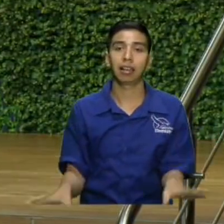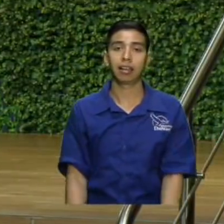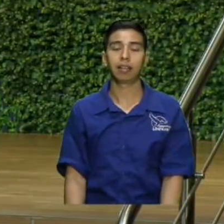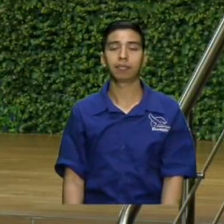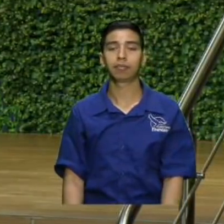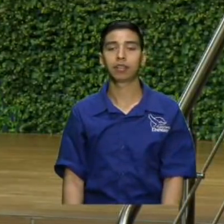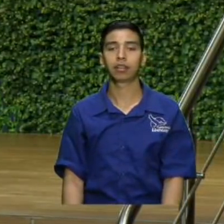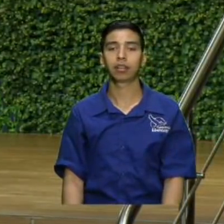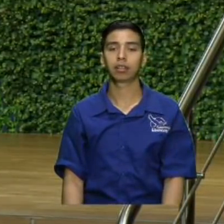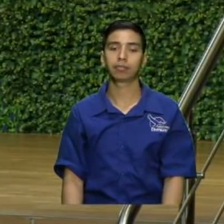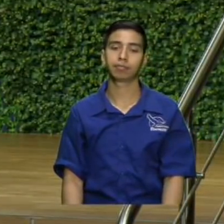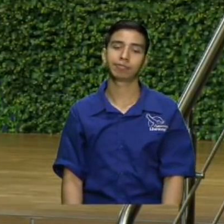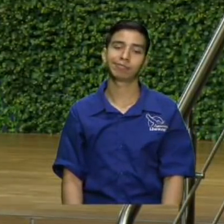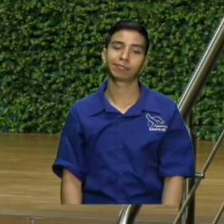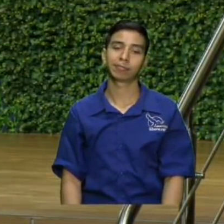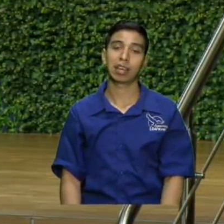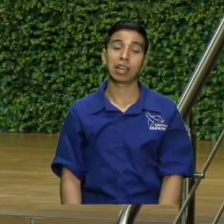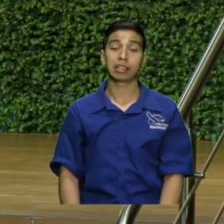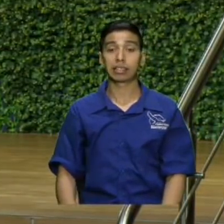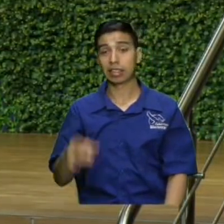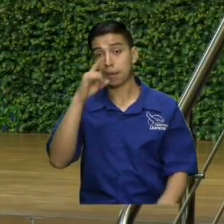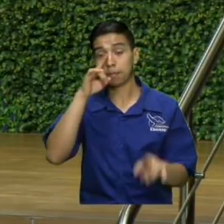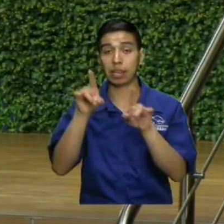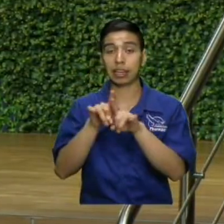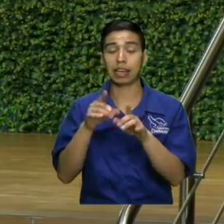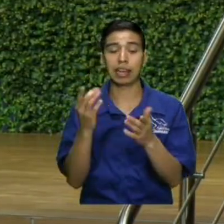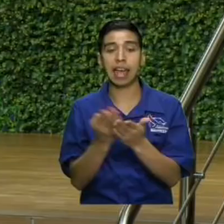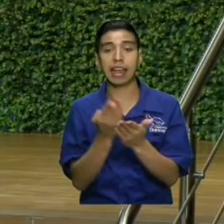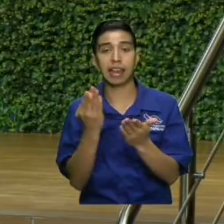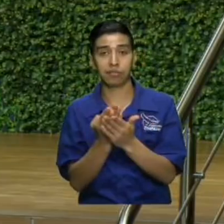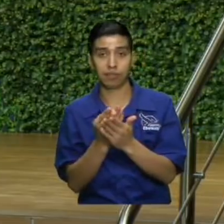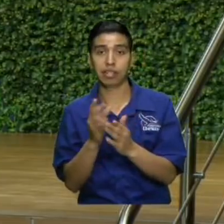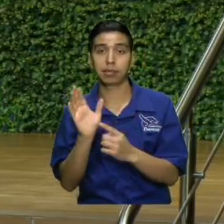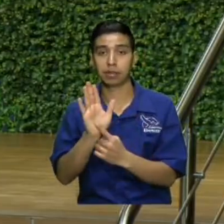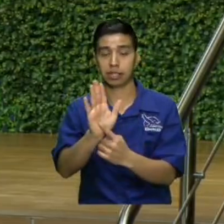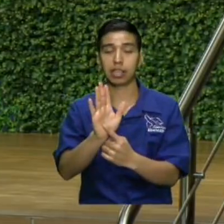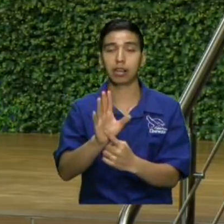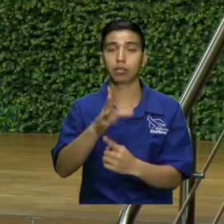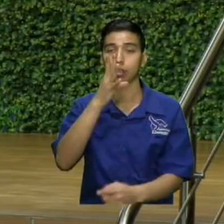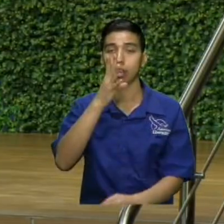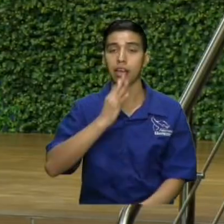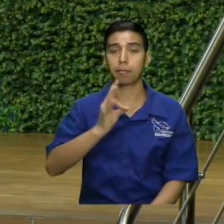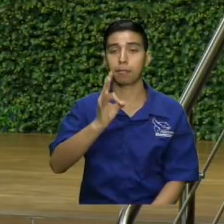Los hermanos de José, bien bravos con José, pero el papá las mejores vestiduras le daba a José.